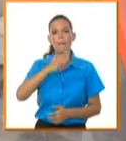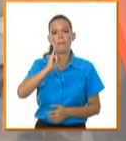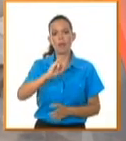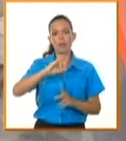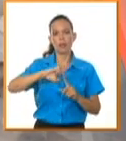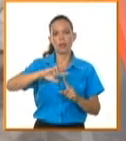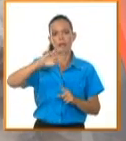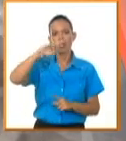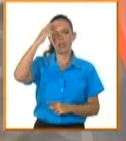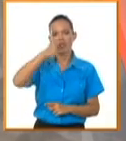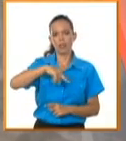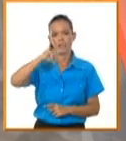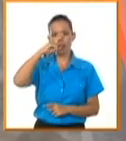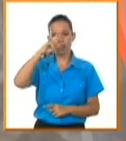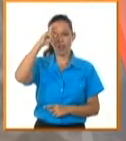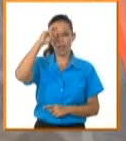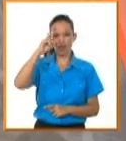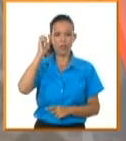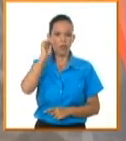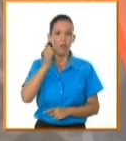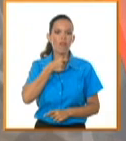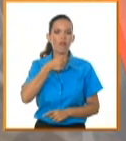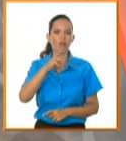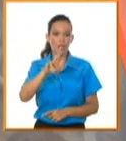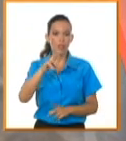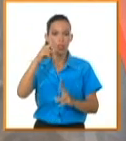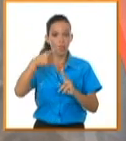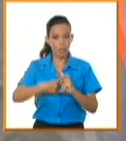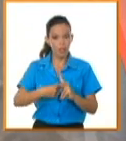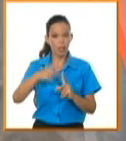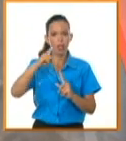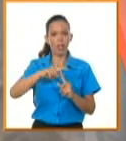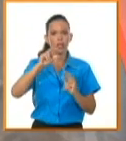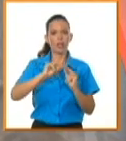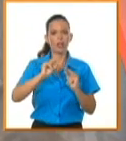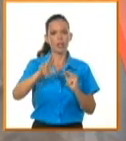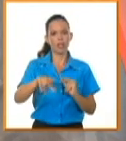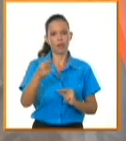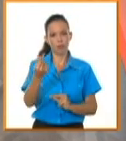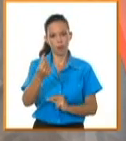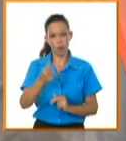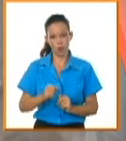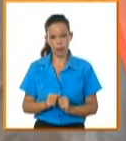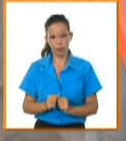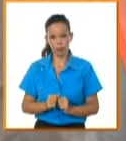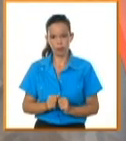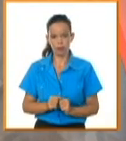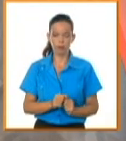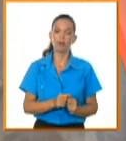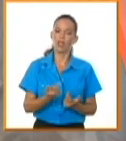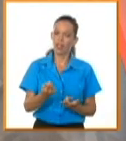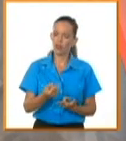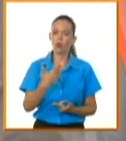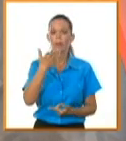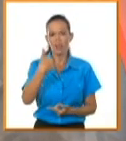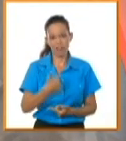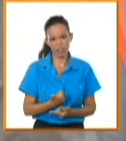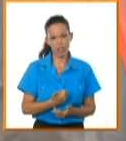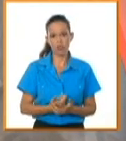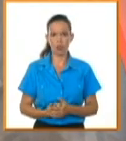yo disti también hay que verla como que es un beneficio yo creo que ahí ahí